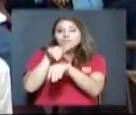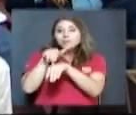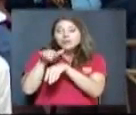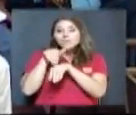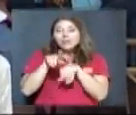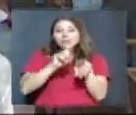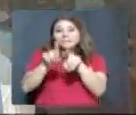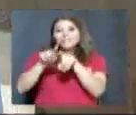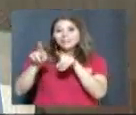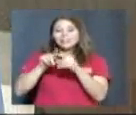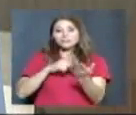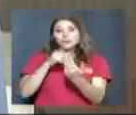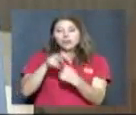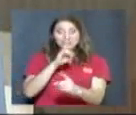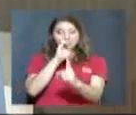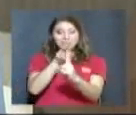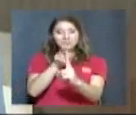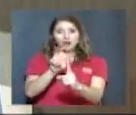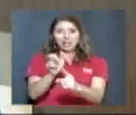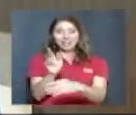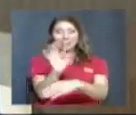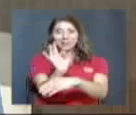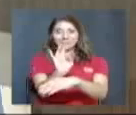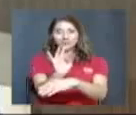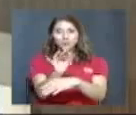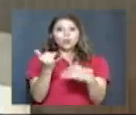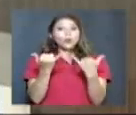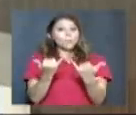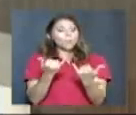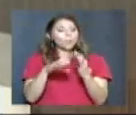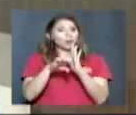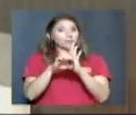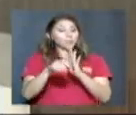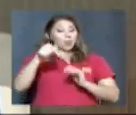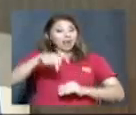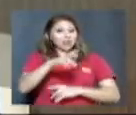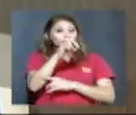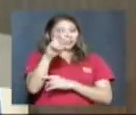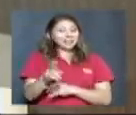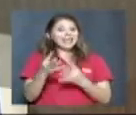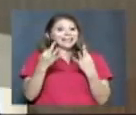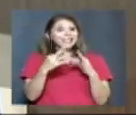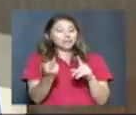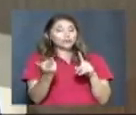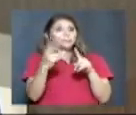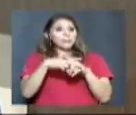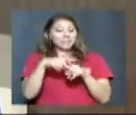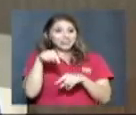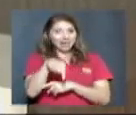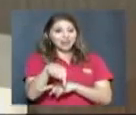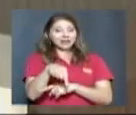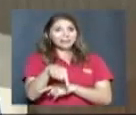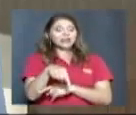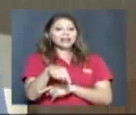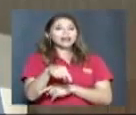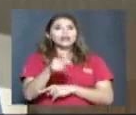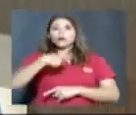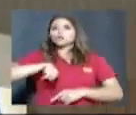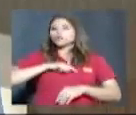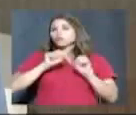caso del protocolo que está tratándose de implementar en Costa Rica, que es el... ISDB-TV. Ajá. Podemos